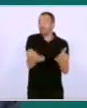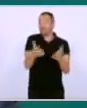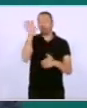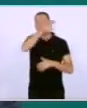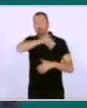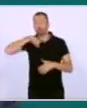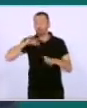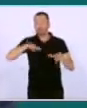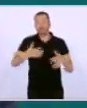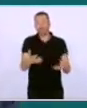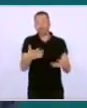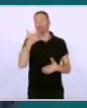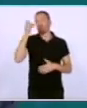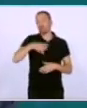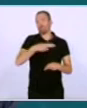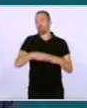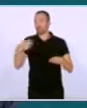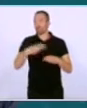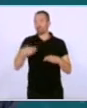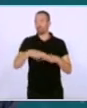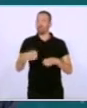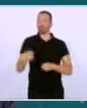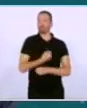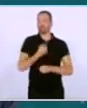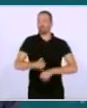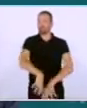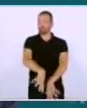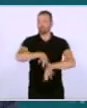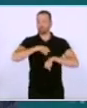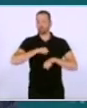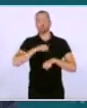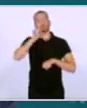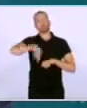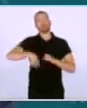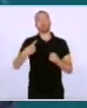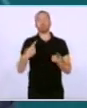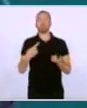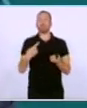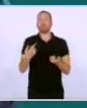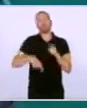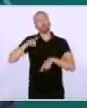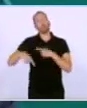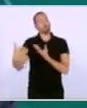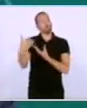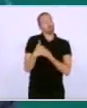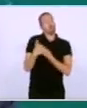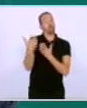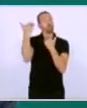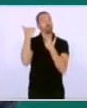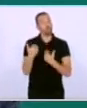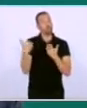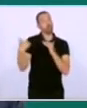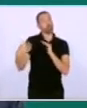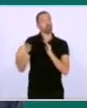que han podido colocar a su simpatizantes a los que tienen esas deudas políticas y sin